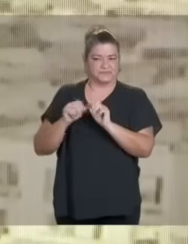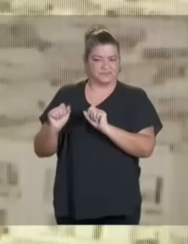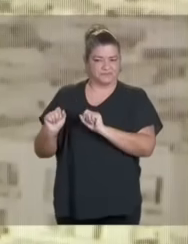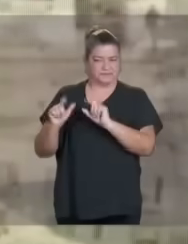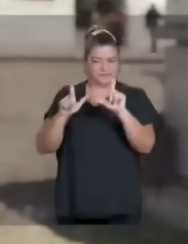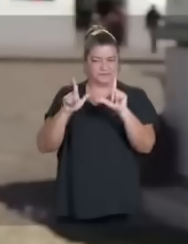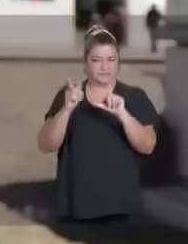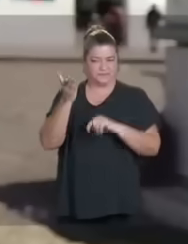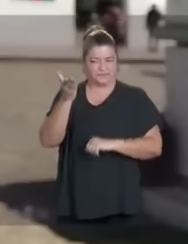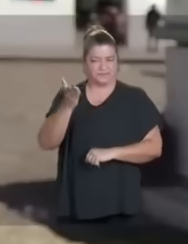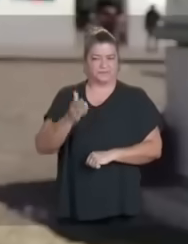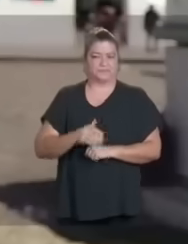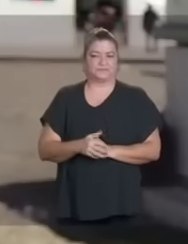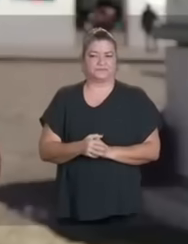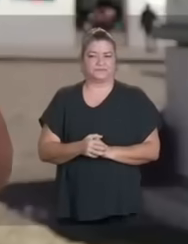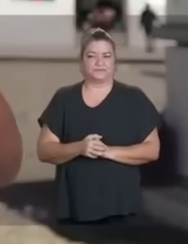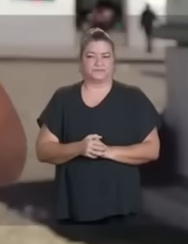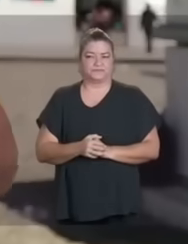pregunta.